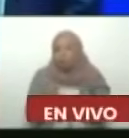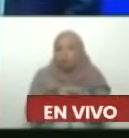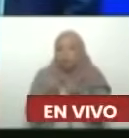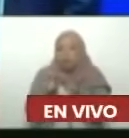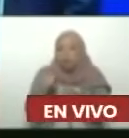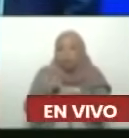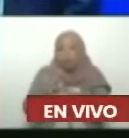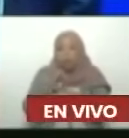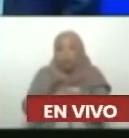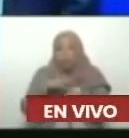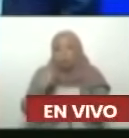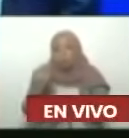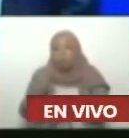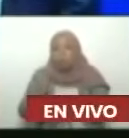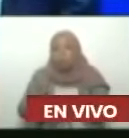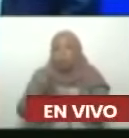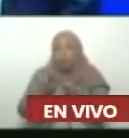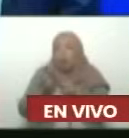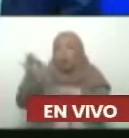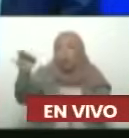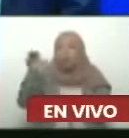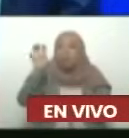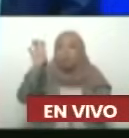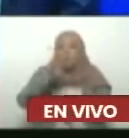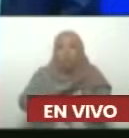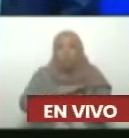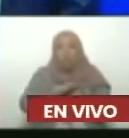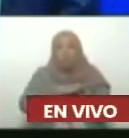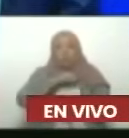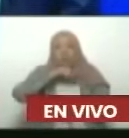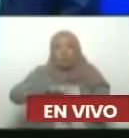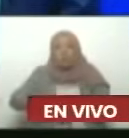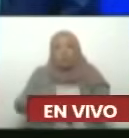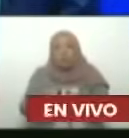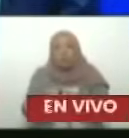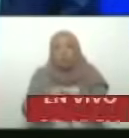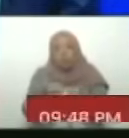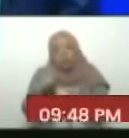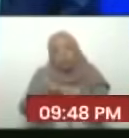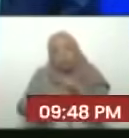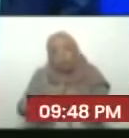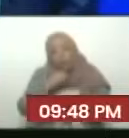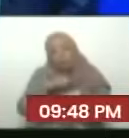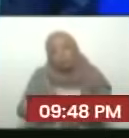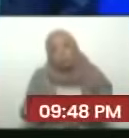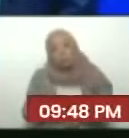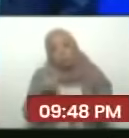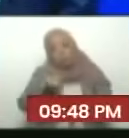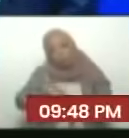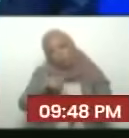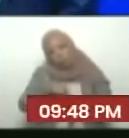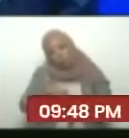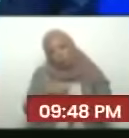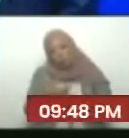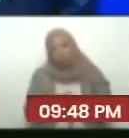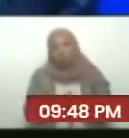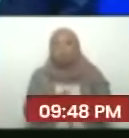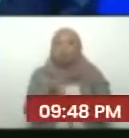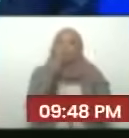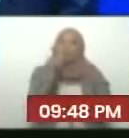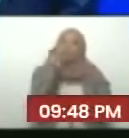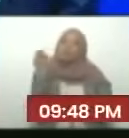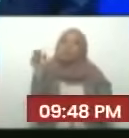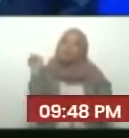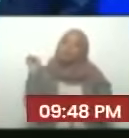exiliado. Y al final la historia siguió concurriendo y hoy por hoy,